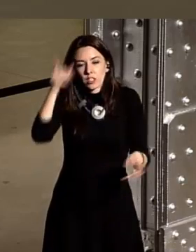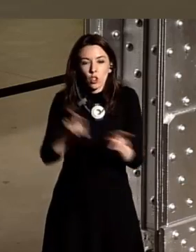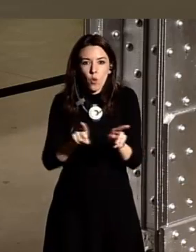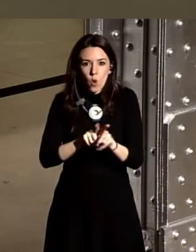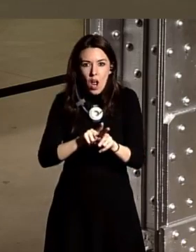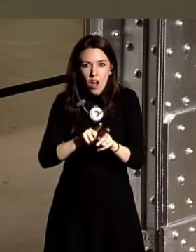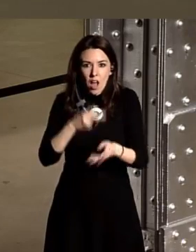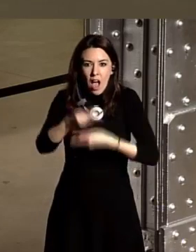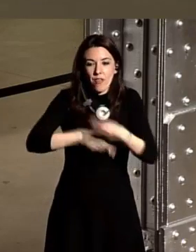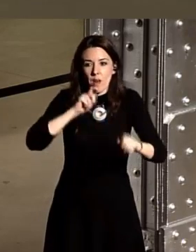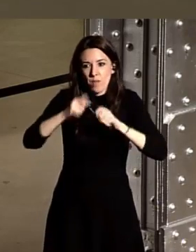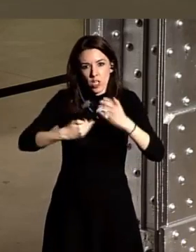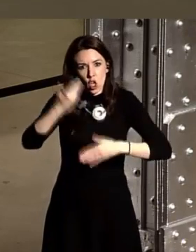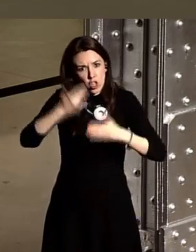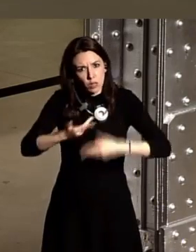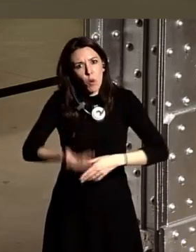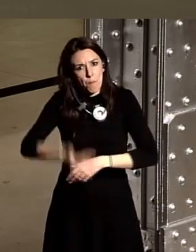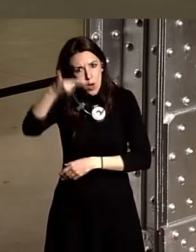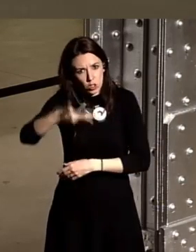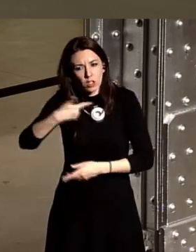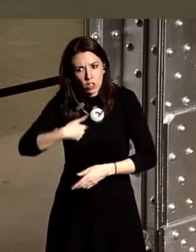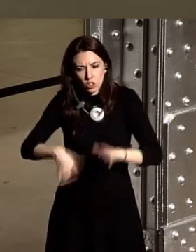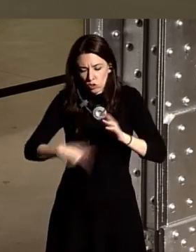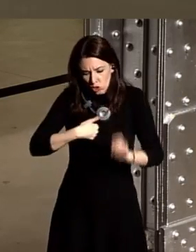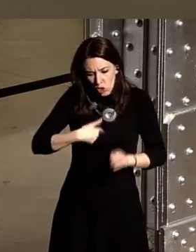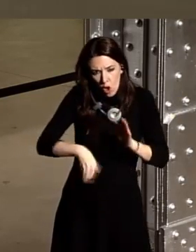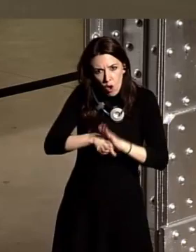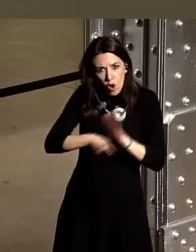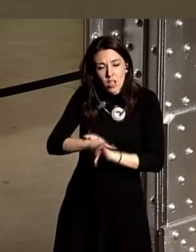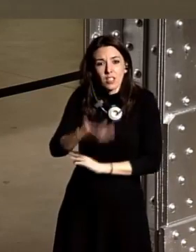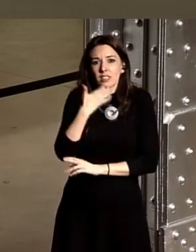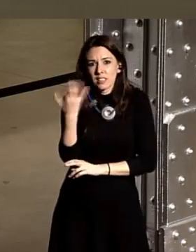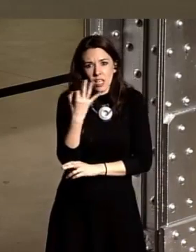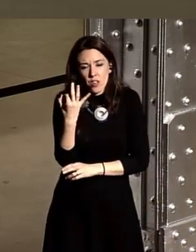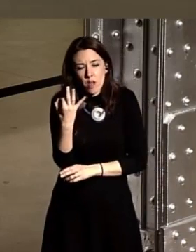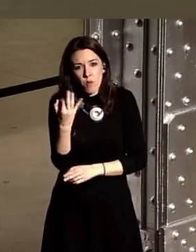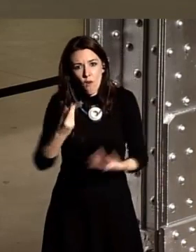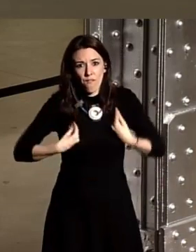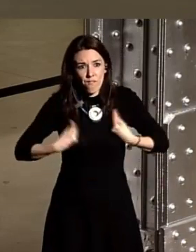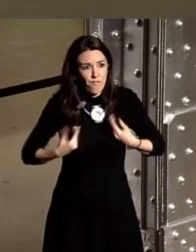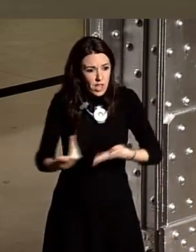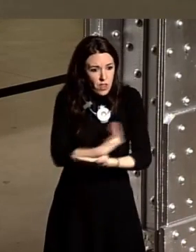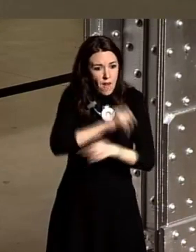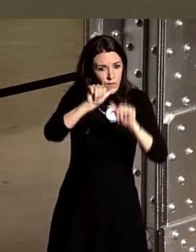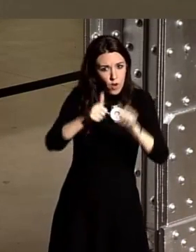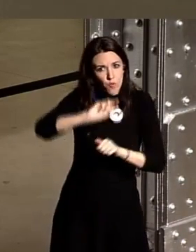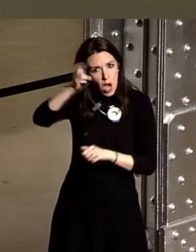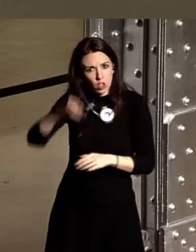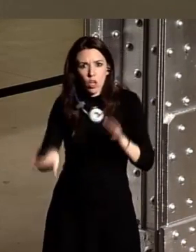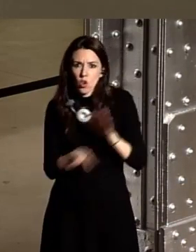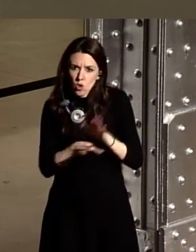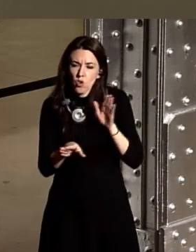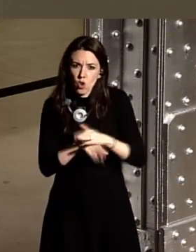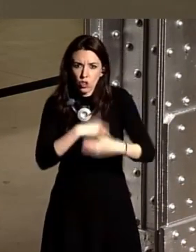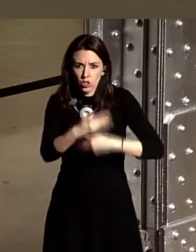el periodismo es muy importante y lo voy a hacer yo. Si tengo que ganar mi vida en otra manera, sigo andando a